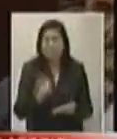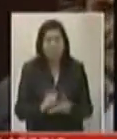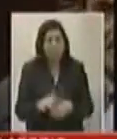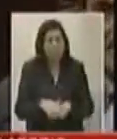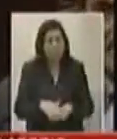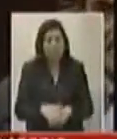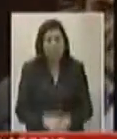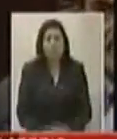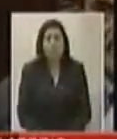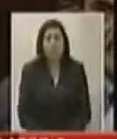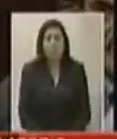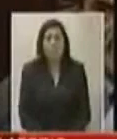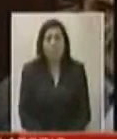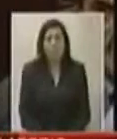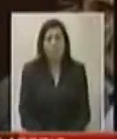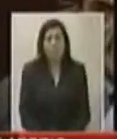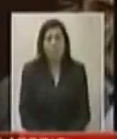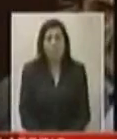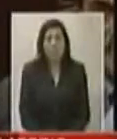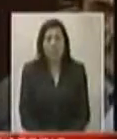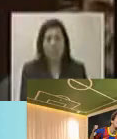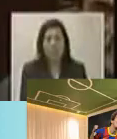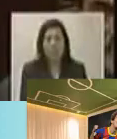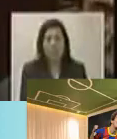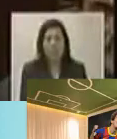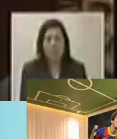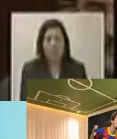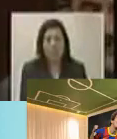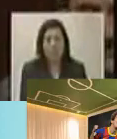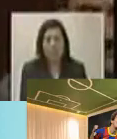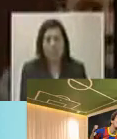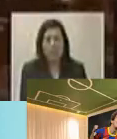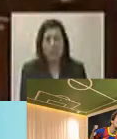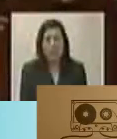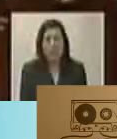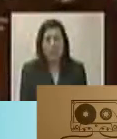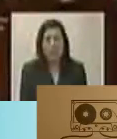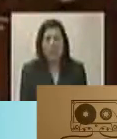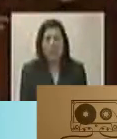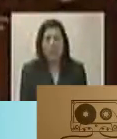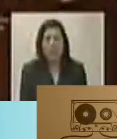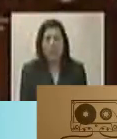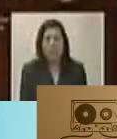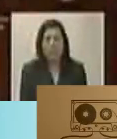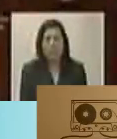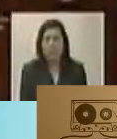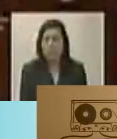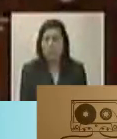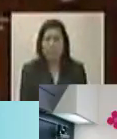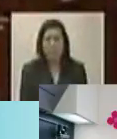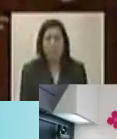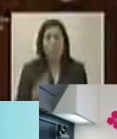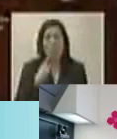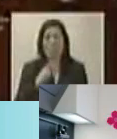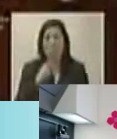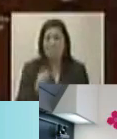gestionar. Congresista Fujimori, le están pidiendo que retire la palabra. Voy a dar uso para que. Han considerado ofensiva una